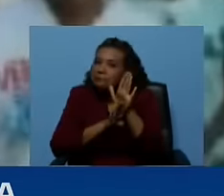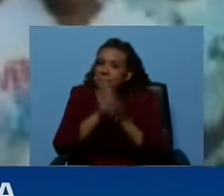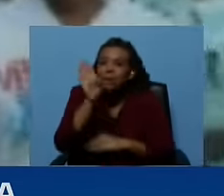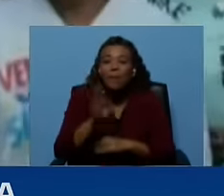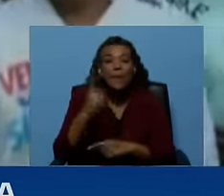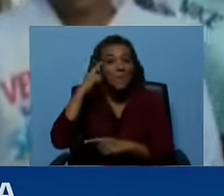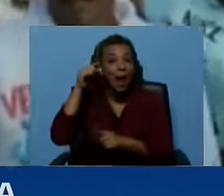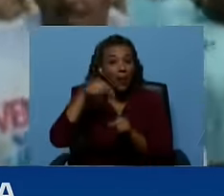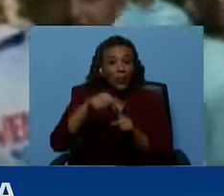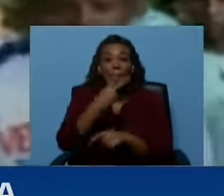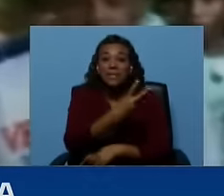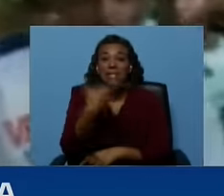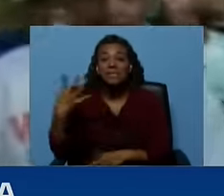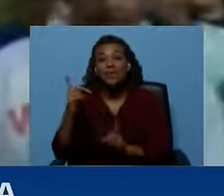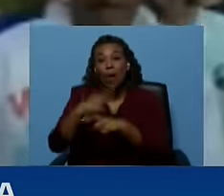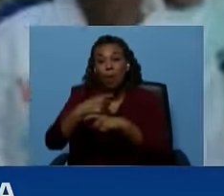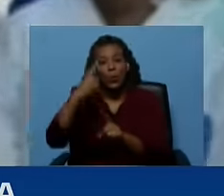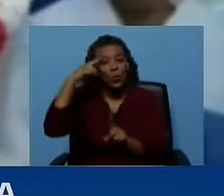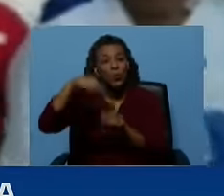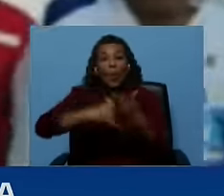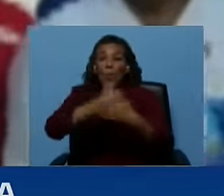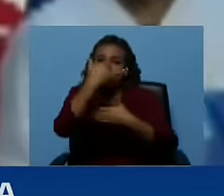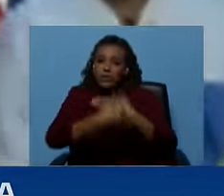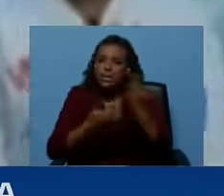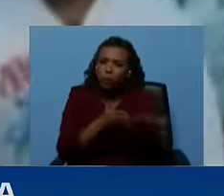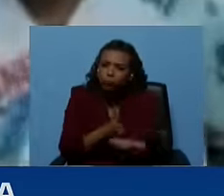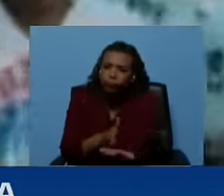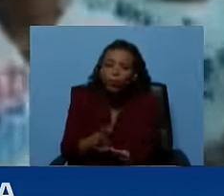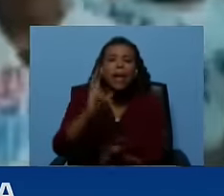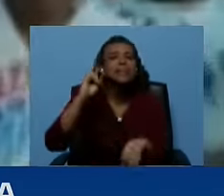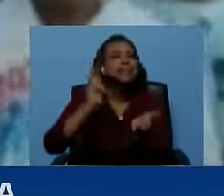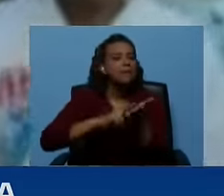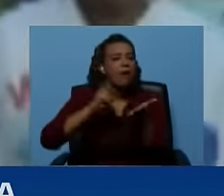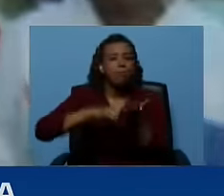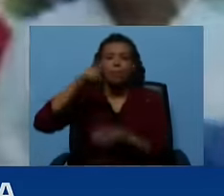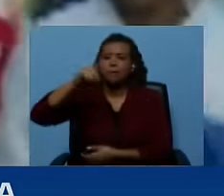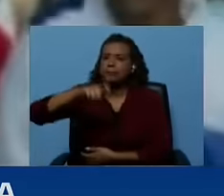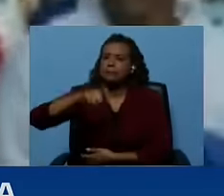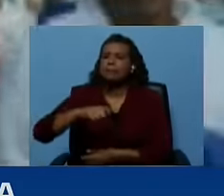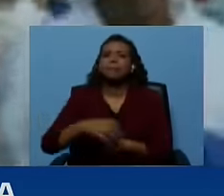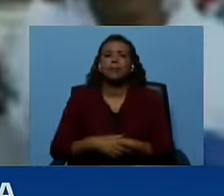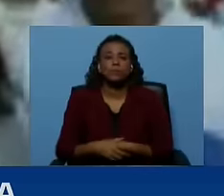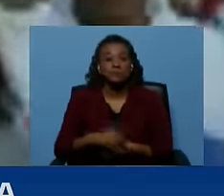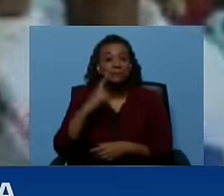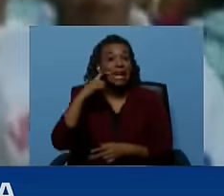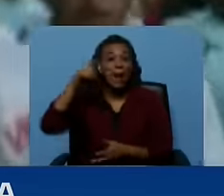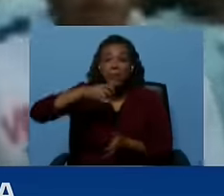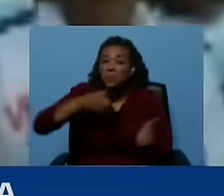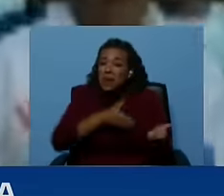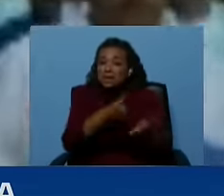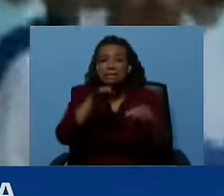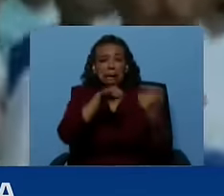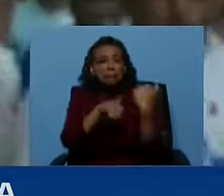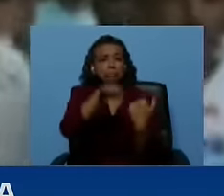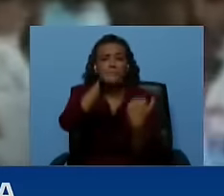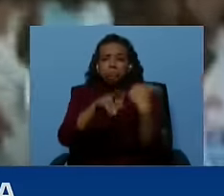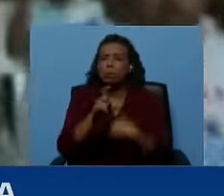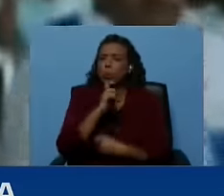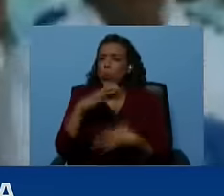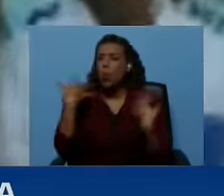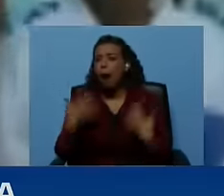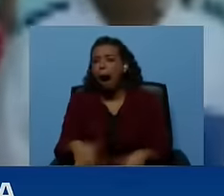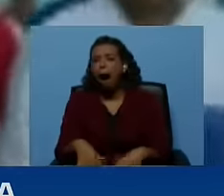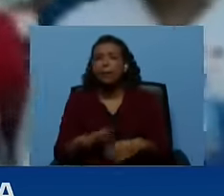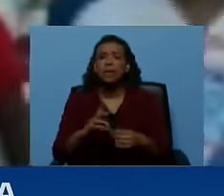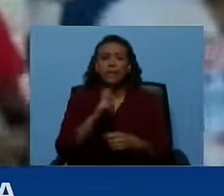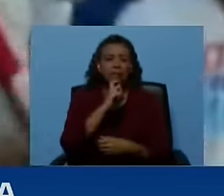25 con los otros proyectos con la vialidad porque verdad que la necesit la realidad veo que se necesita Y esto es lo yo